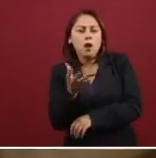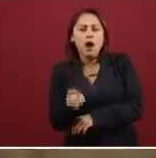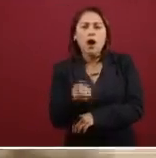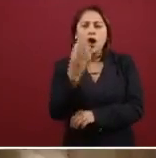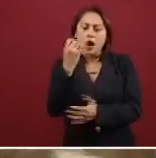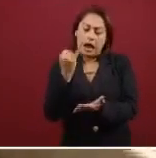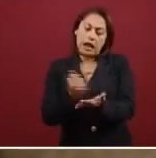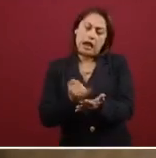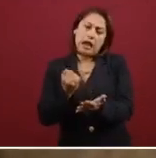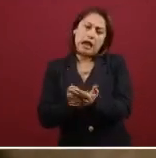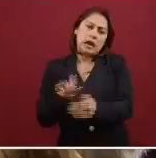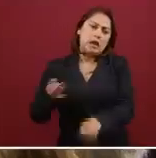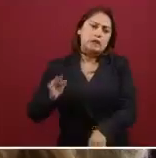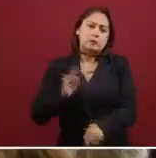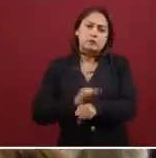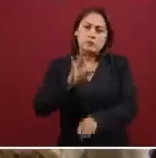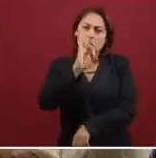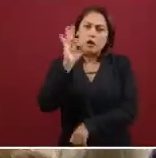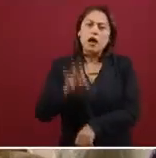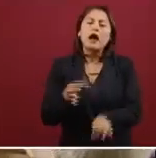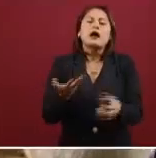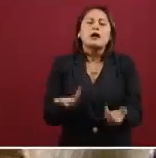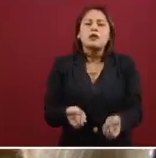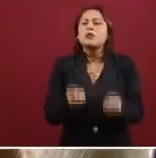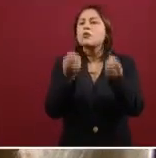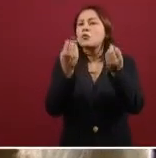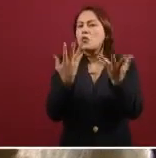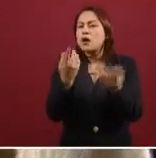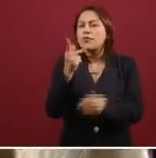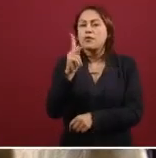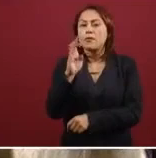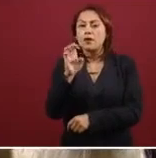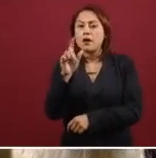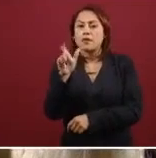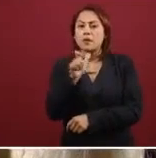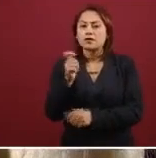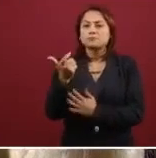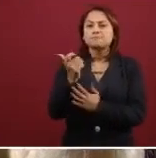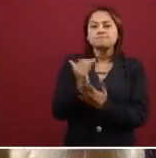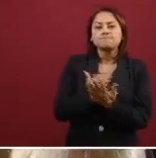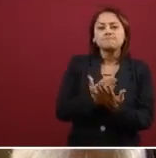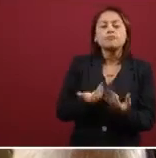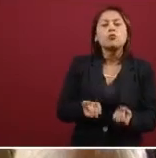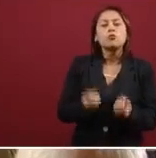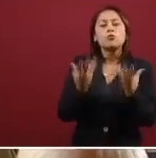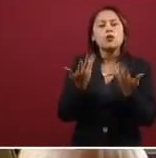cuánto se ahorraría a Pemex en esta propuesta de reforma que van a tener. Gracias.